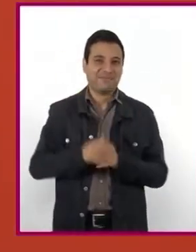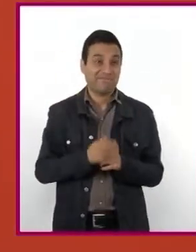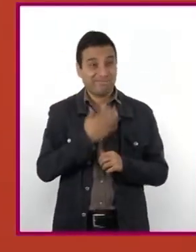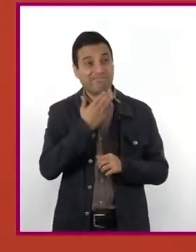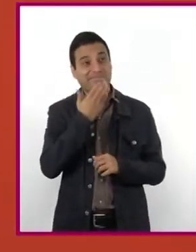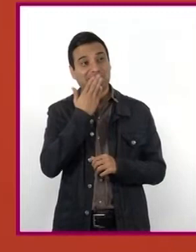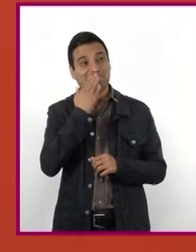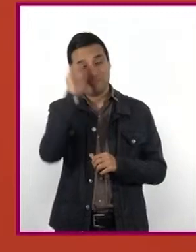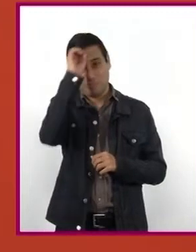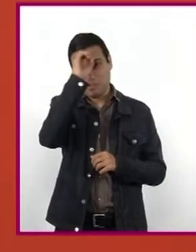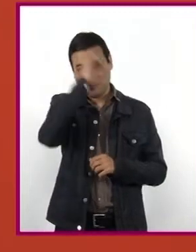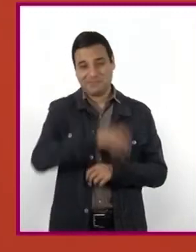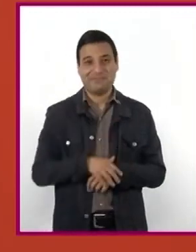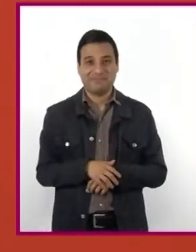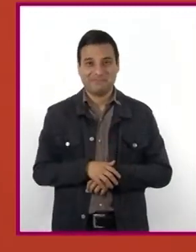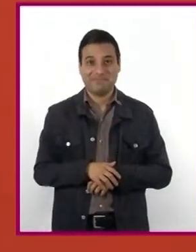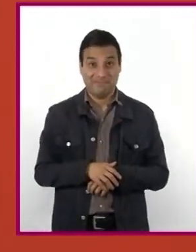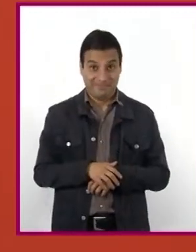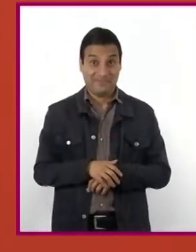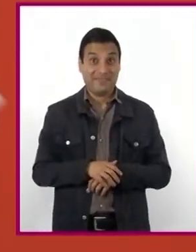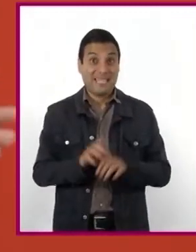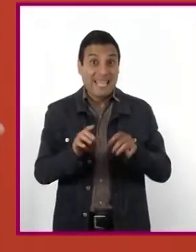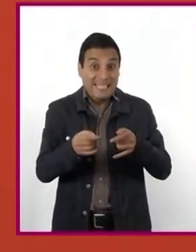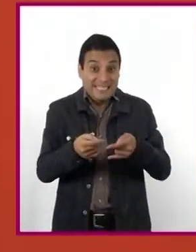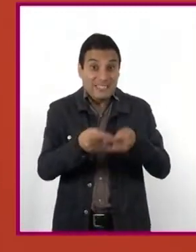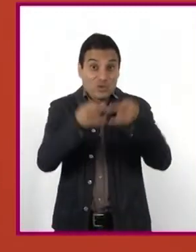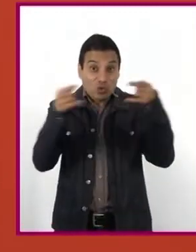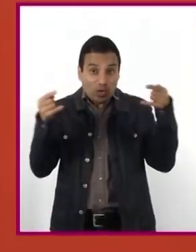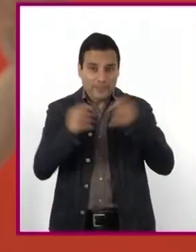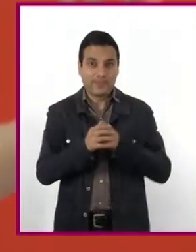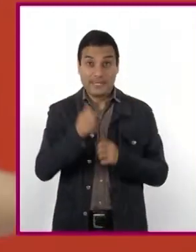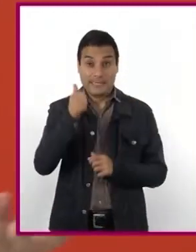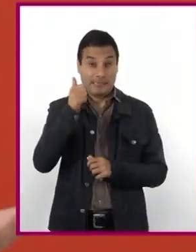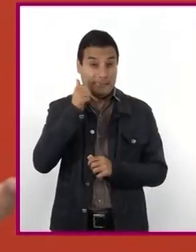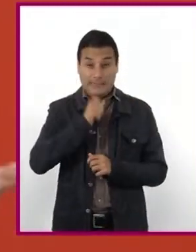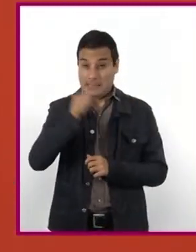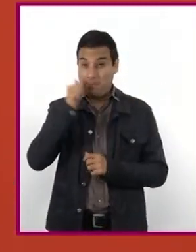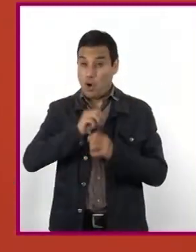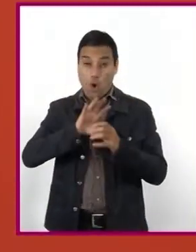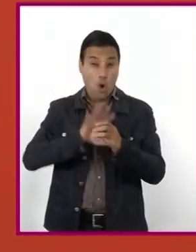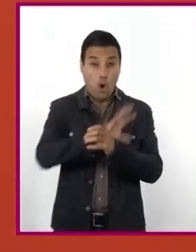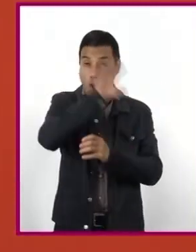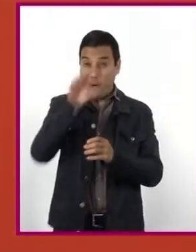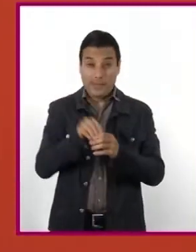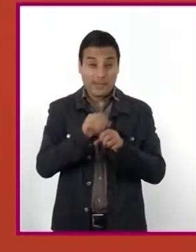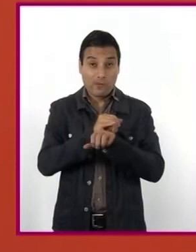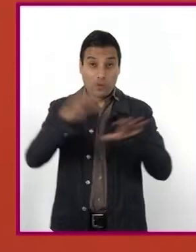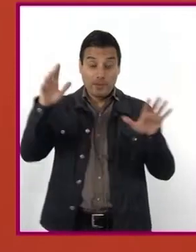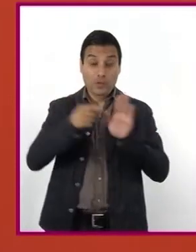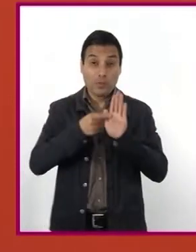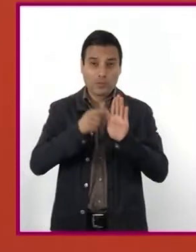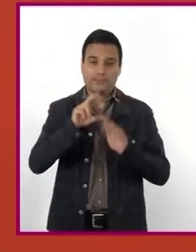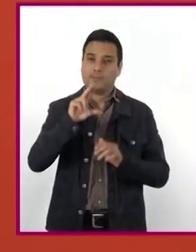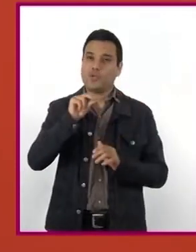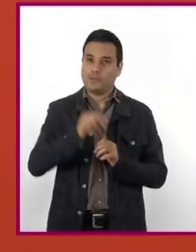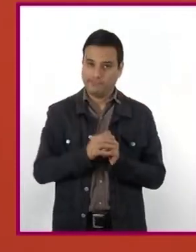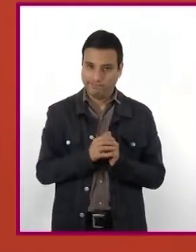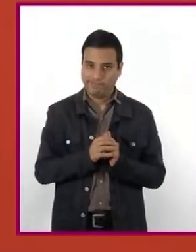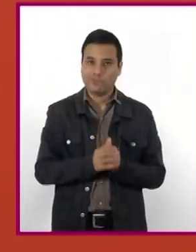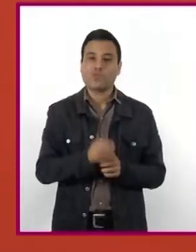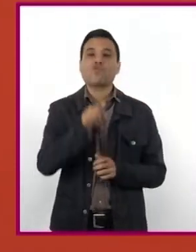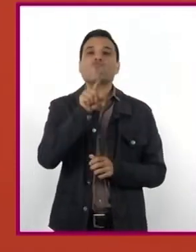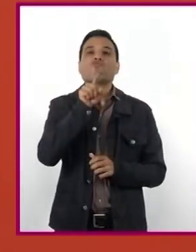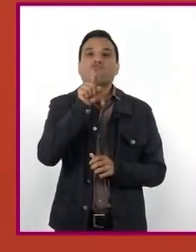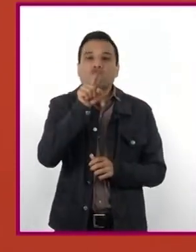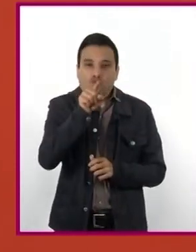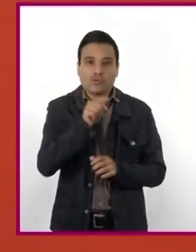Excelente observación. Una narración no siempre muestra toda la información. A veces también requiere que el lector haga sus